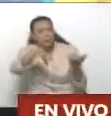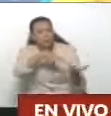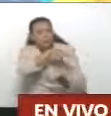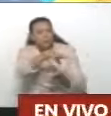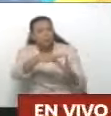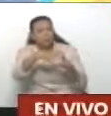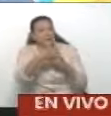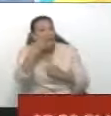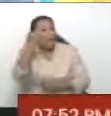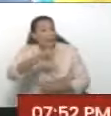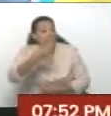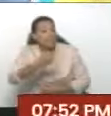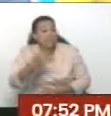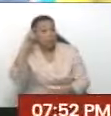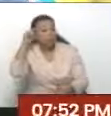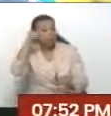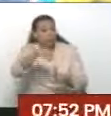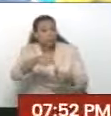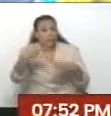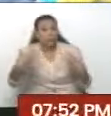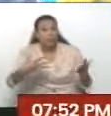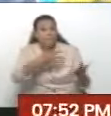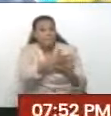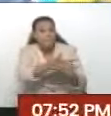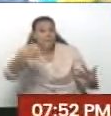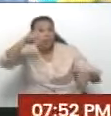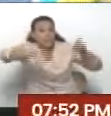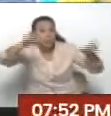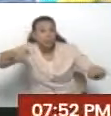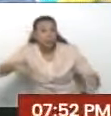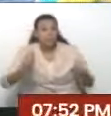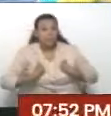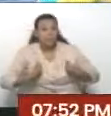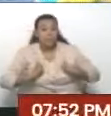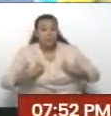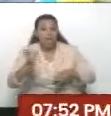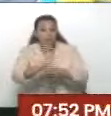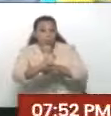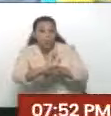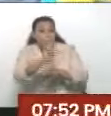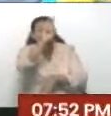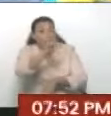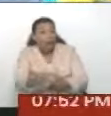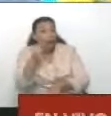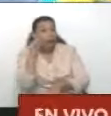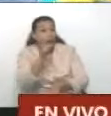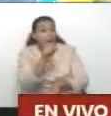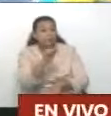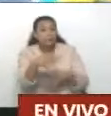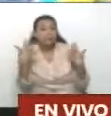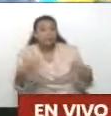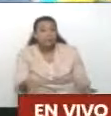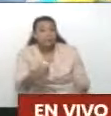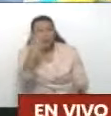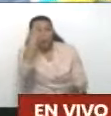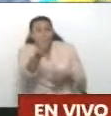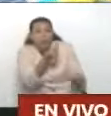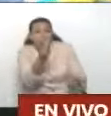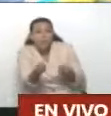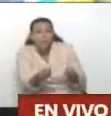a una realidad objetiva de tener miles de venezolanos que lo veíamos todos los días. Tuvimos que aprender. En primera instancia